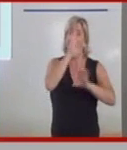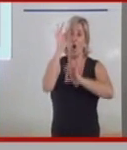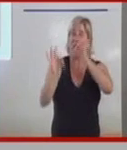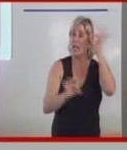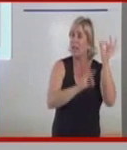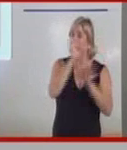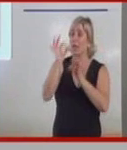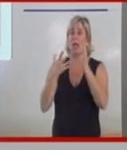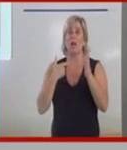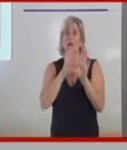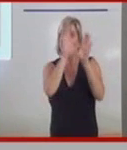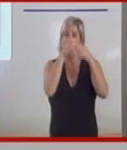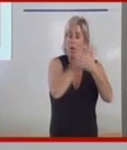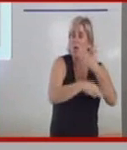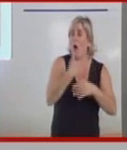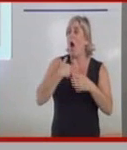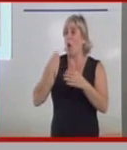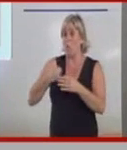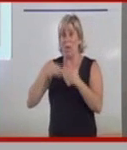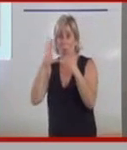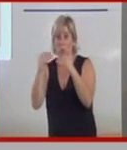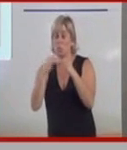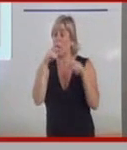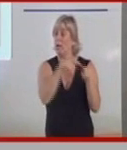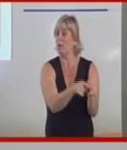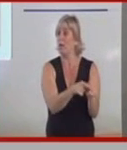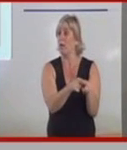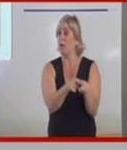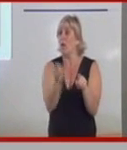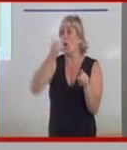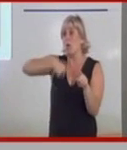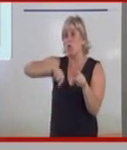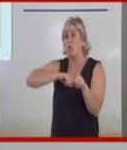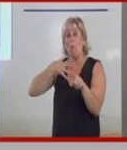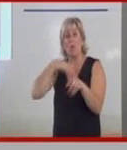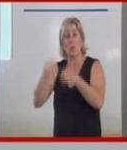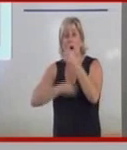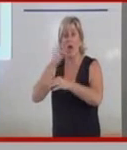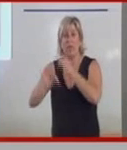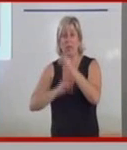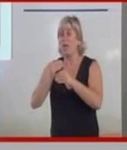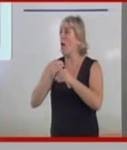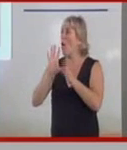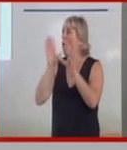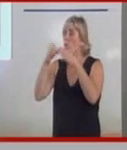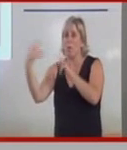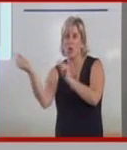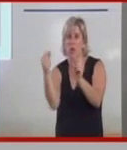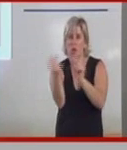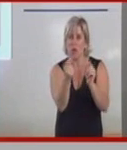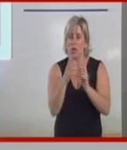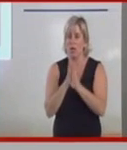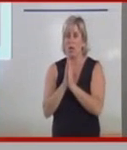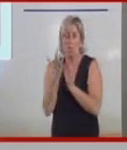organizaciones de discapacidad, a los propios usuarios. Podemos organizar grupos de discusión. Por ejemplo, en